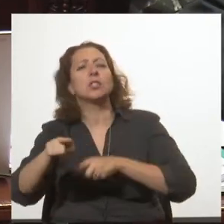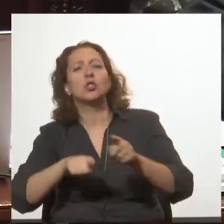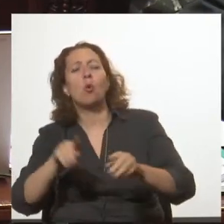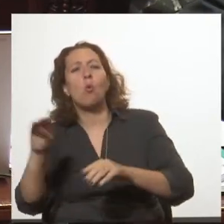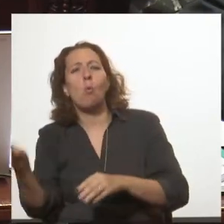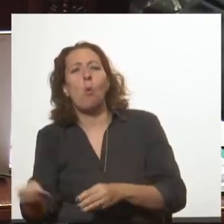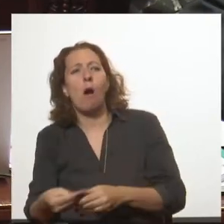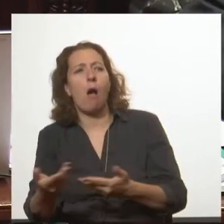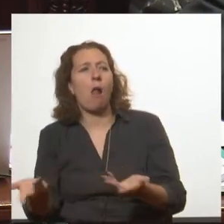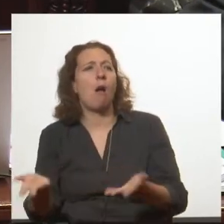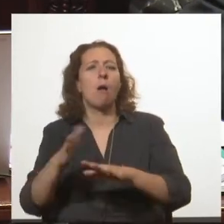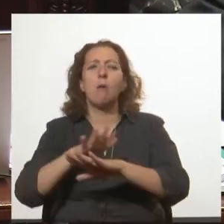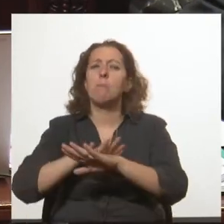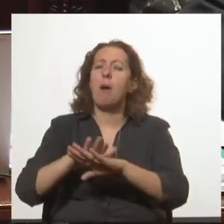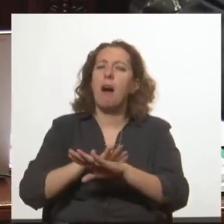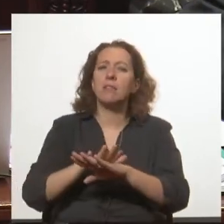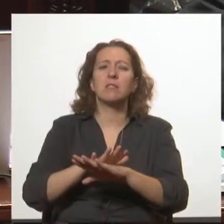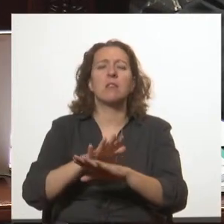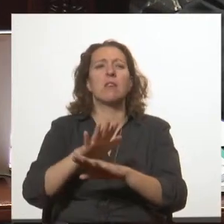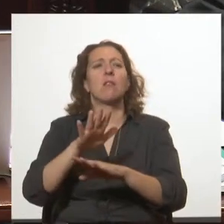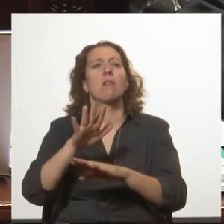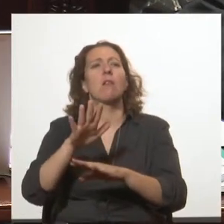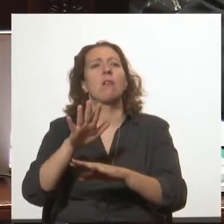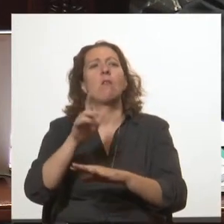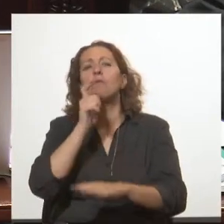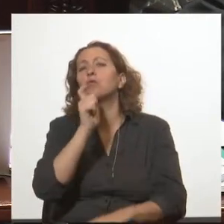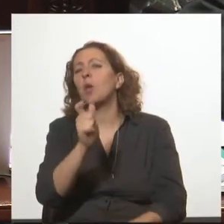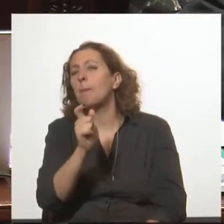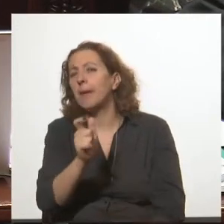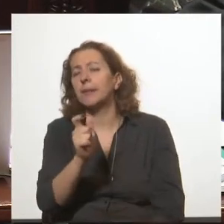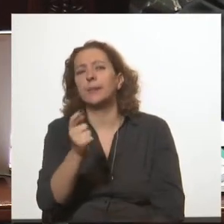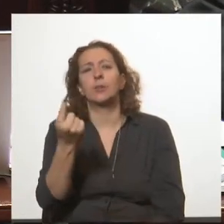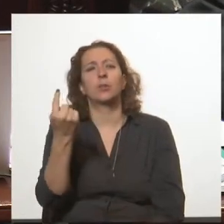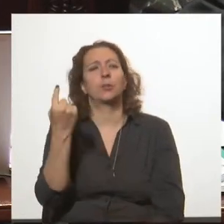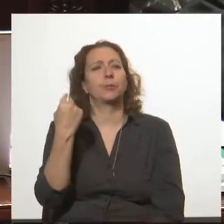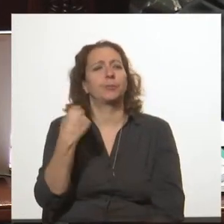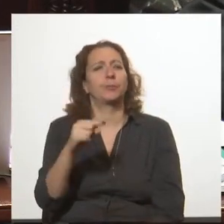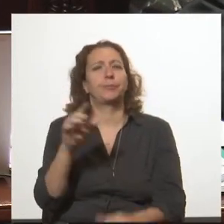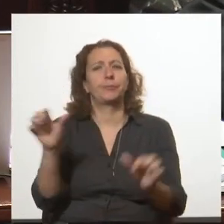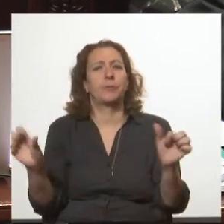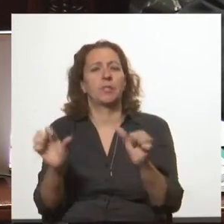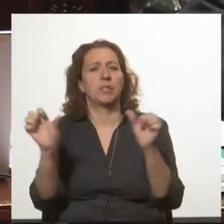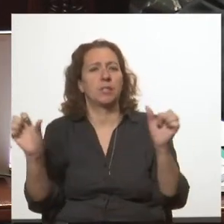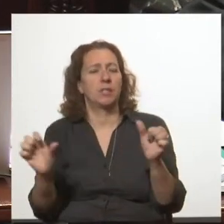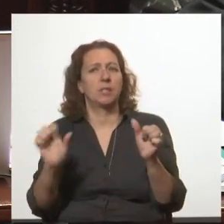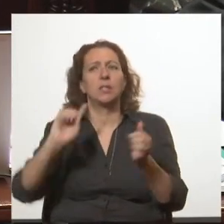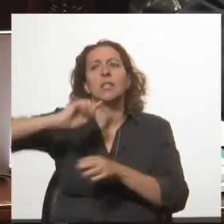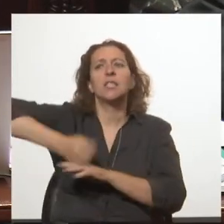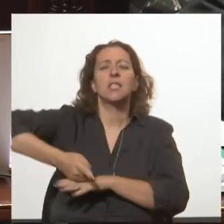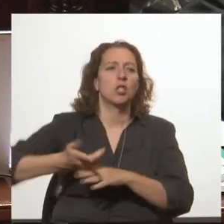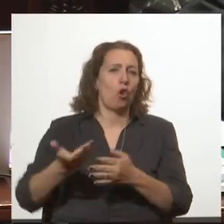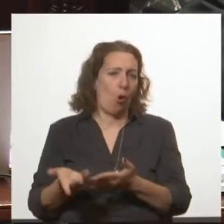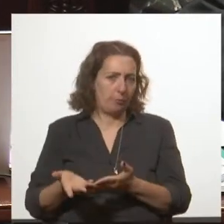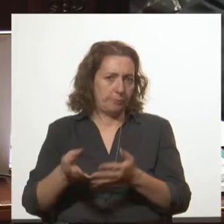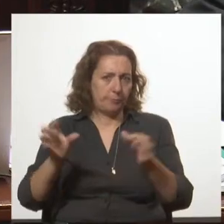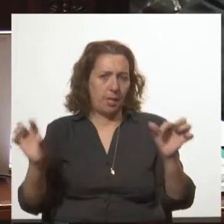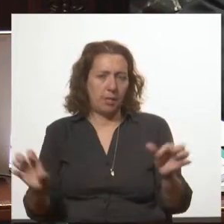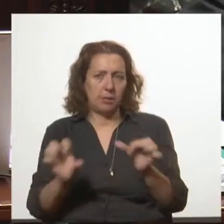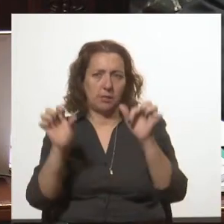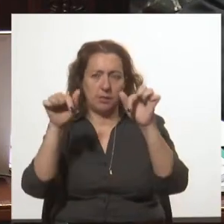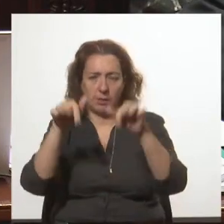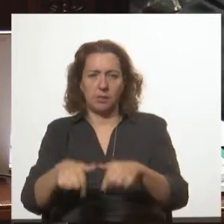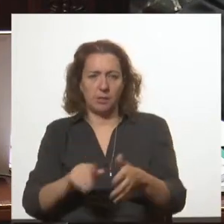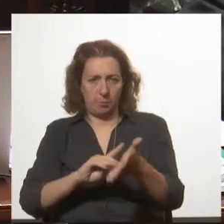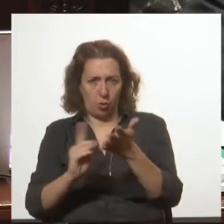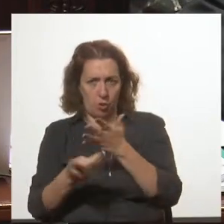era las bases y los fundamentos sobre los que se había determinado la decisión de llevar adelante este